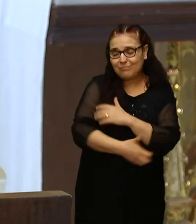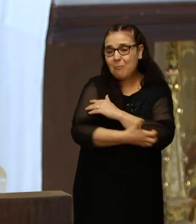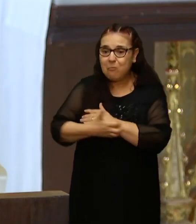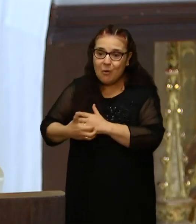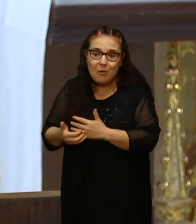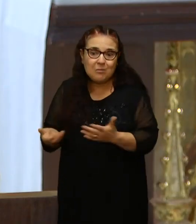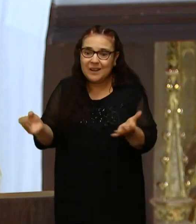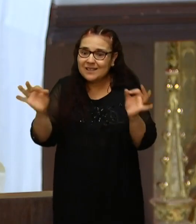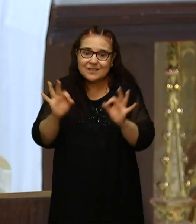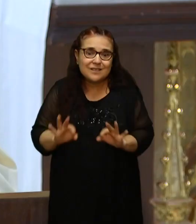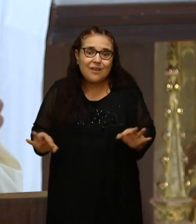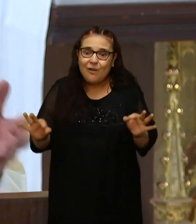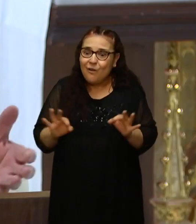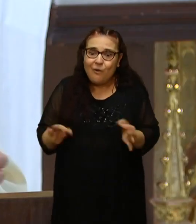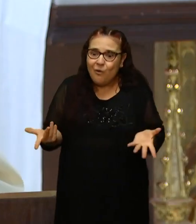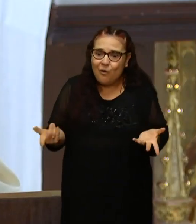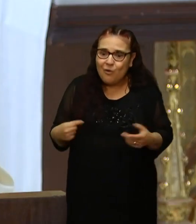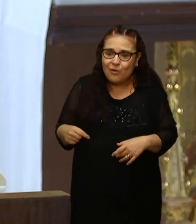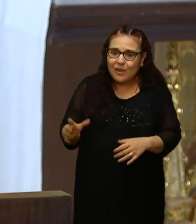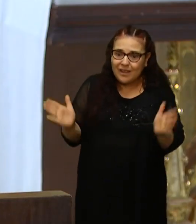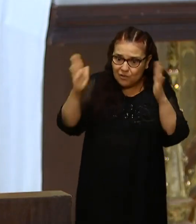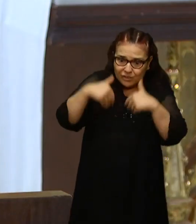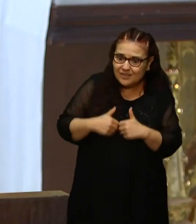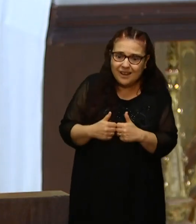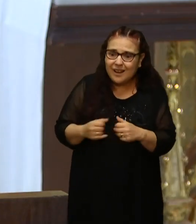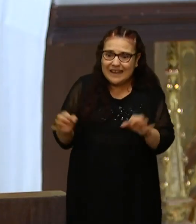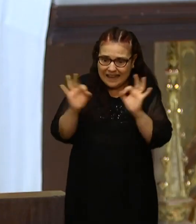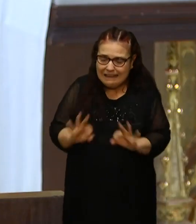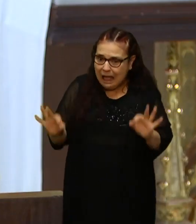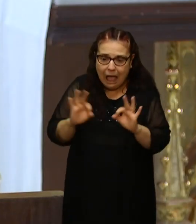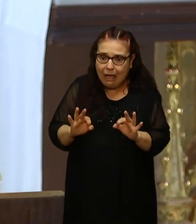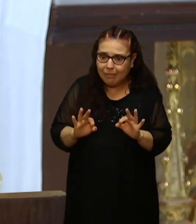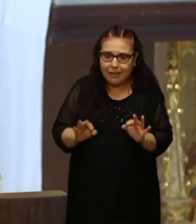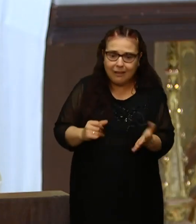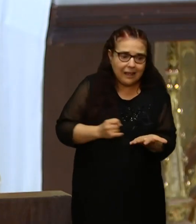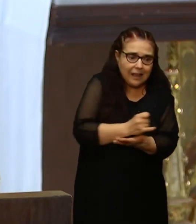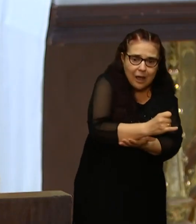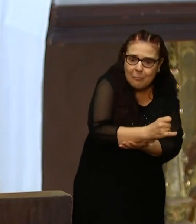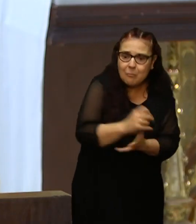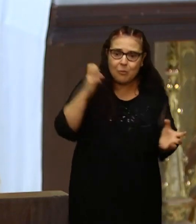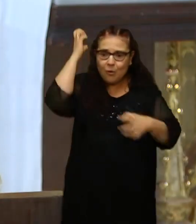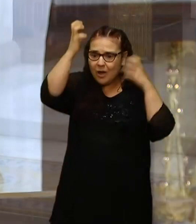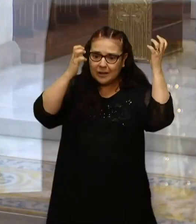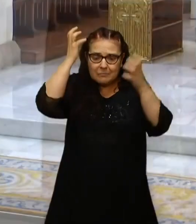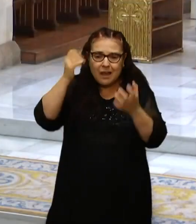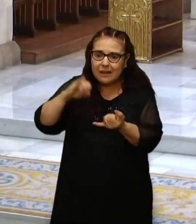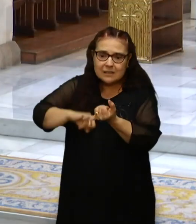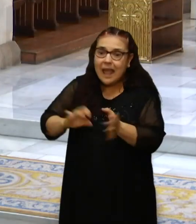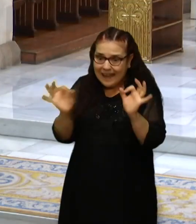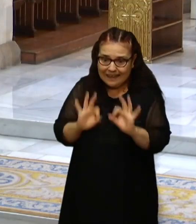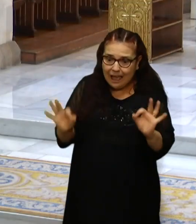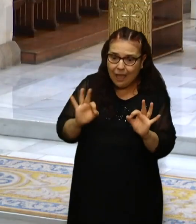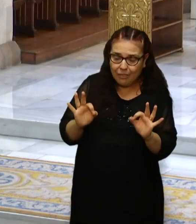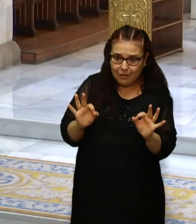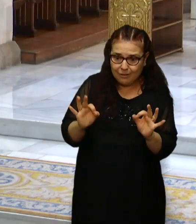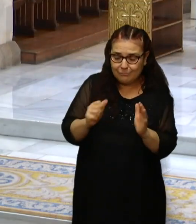no tienen ni yunta, ni se acaban de casar, ni han comprado un campo, a todos aquellos que no tienen nada en